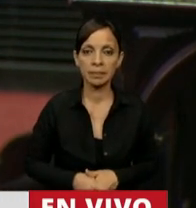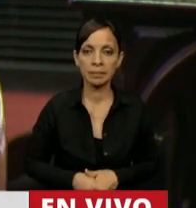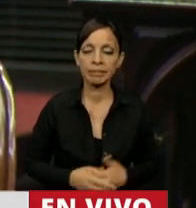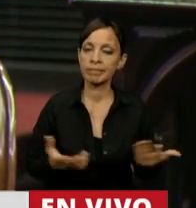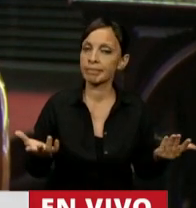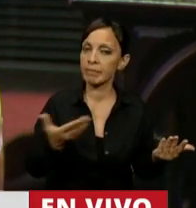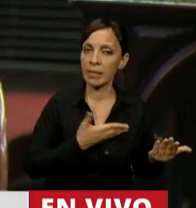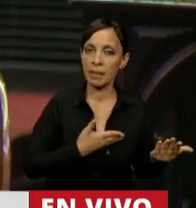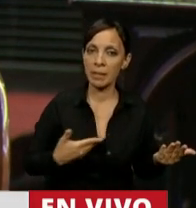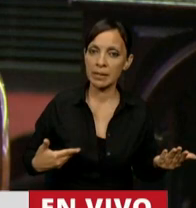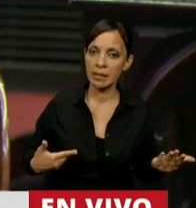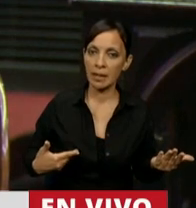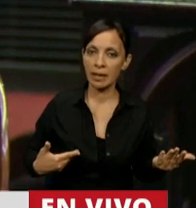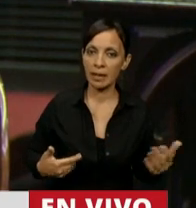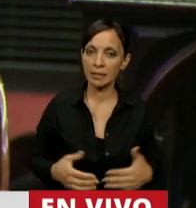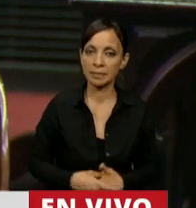Presidente,